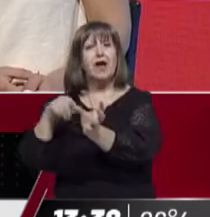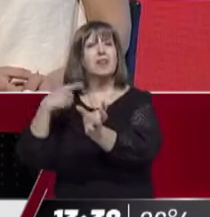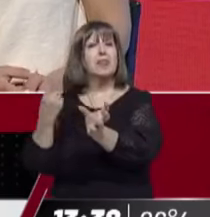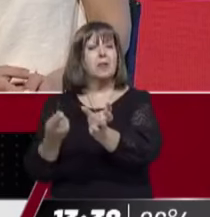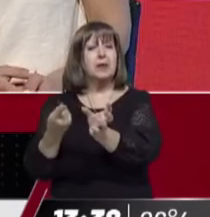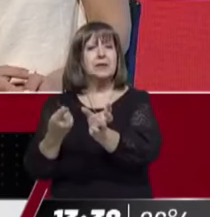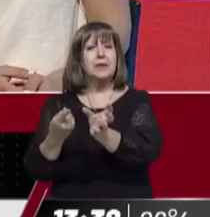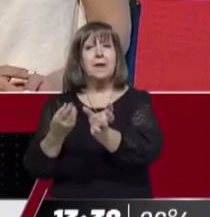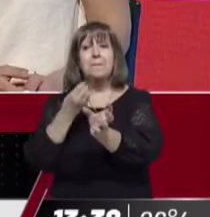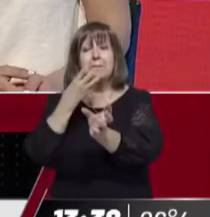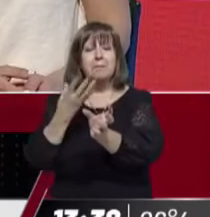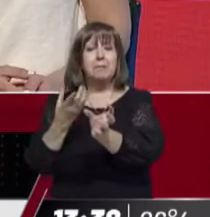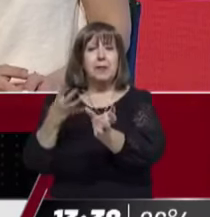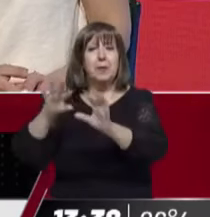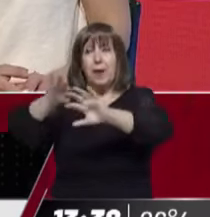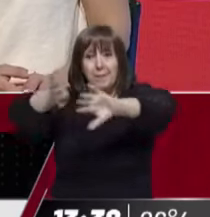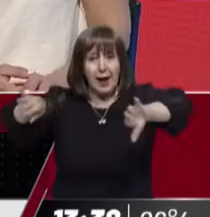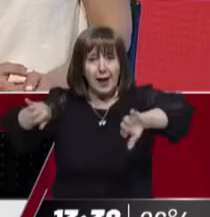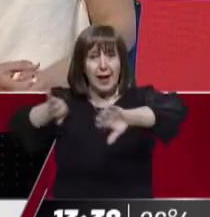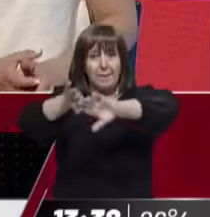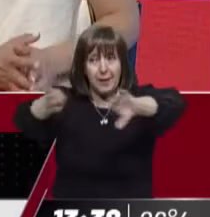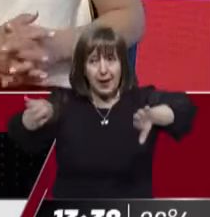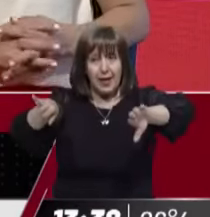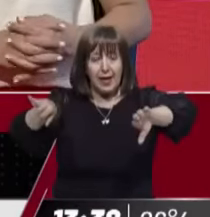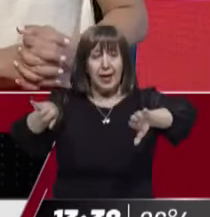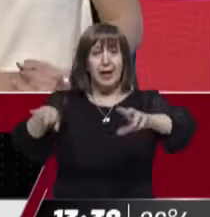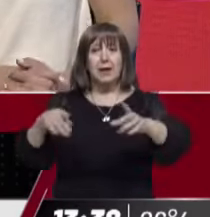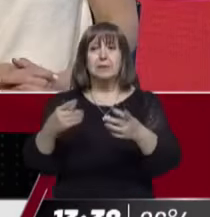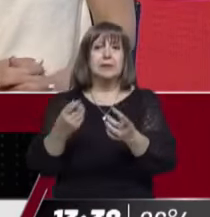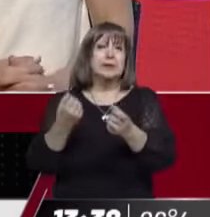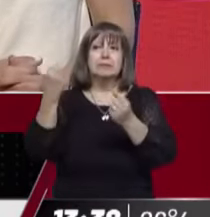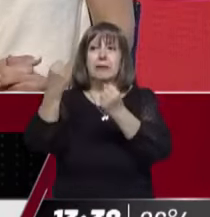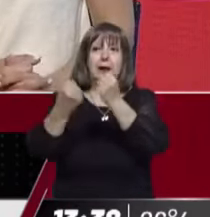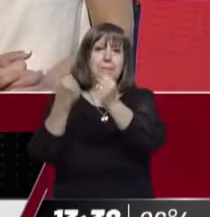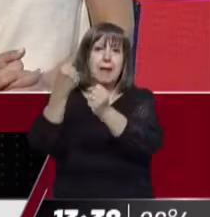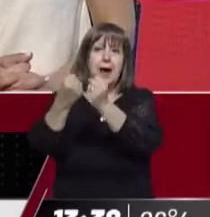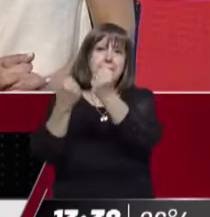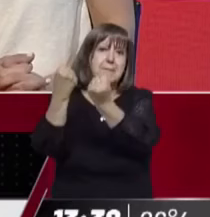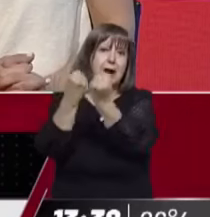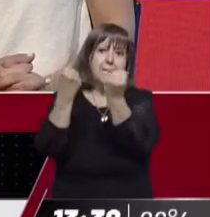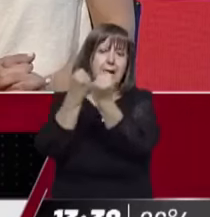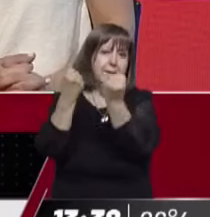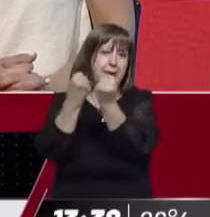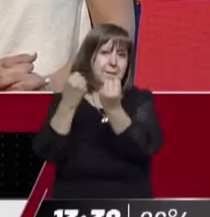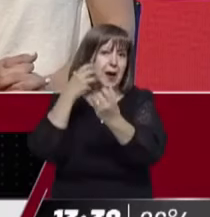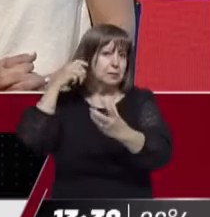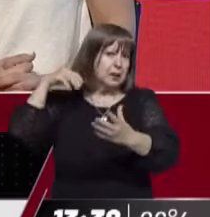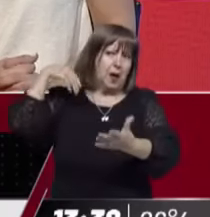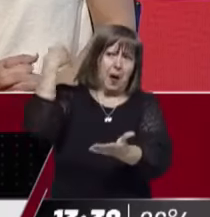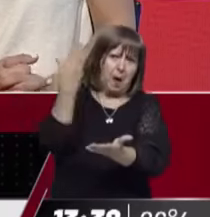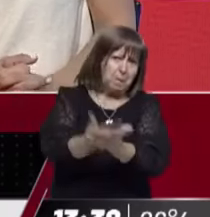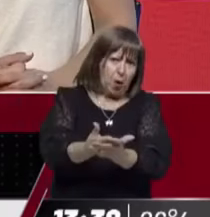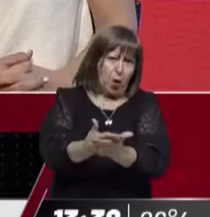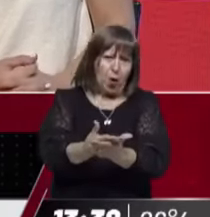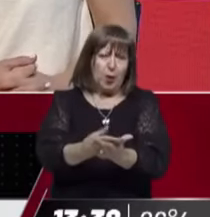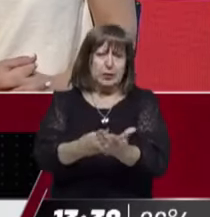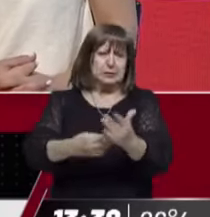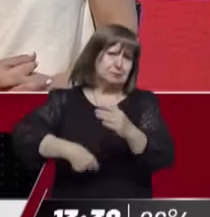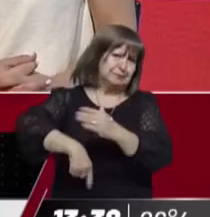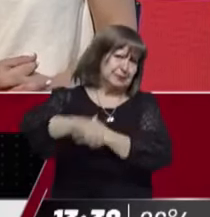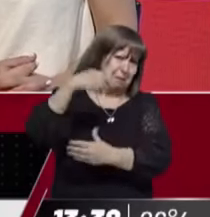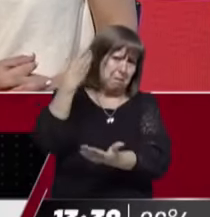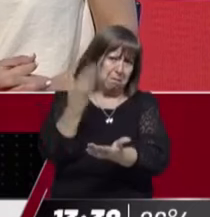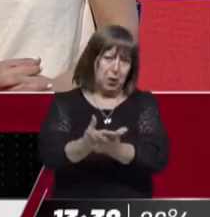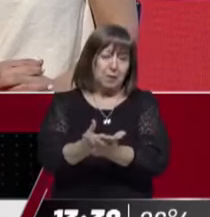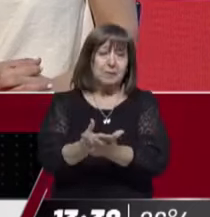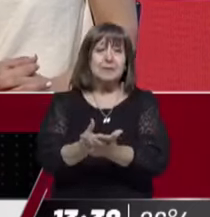ver, diálogo. ¿Cómo se dialoga para no llegar a las trompadas, a las piñas, al maltrato y arrojar uno al piso como lo estaban haciendo allí? Entra en el